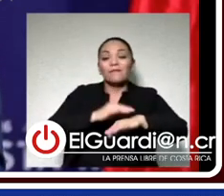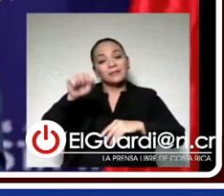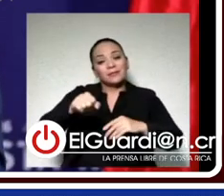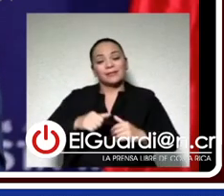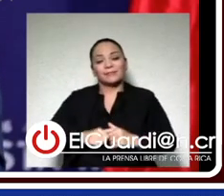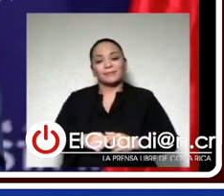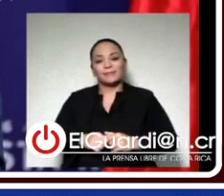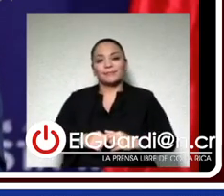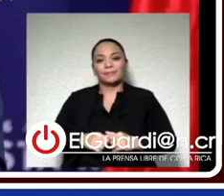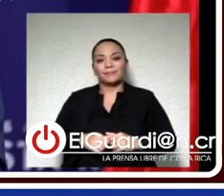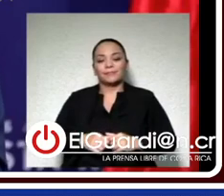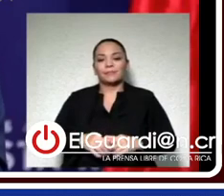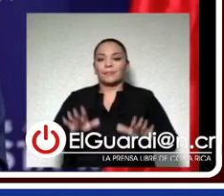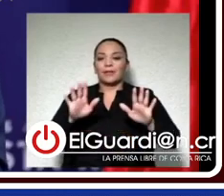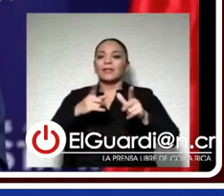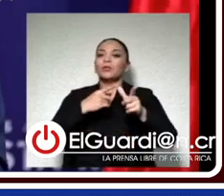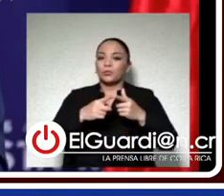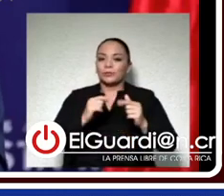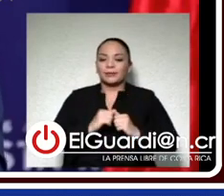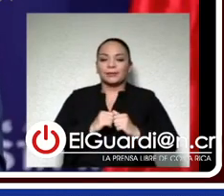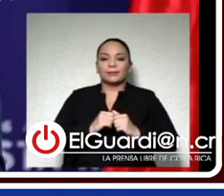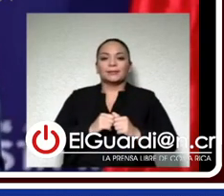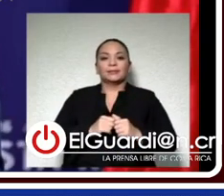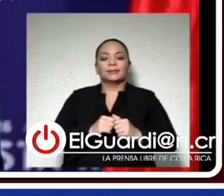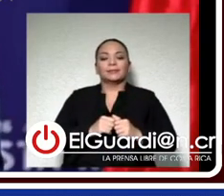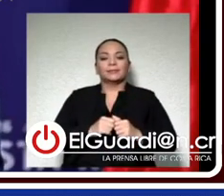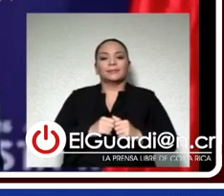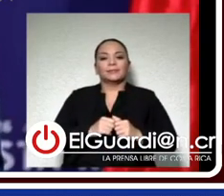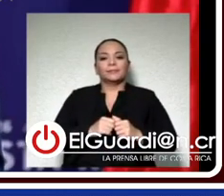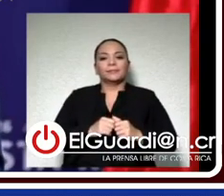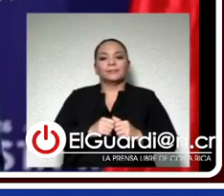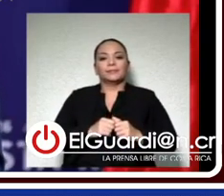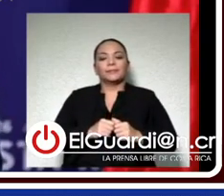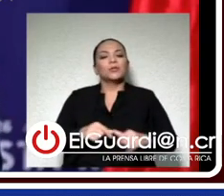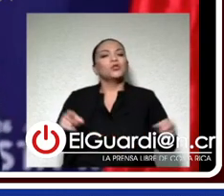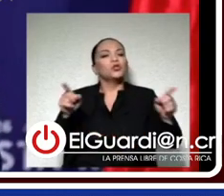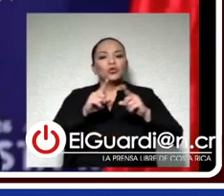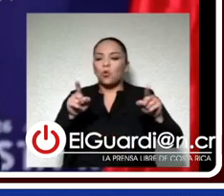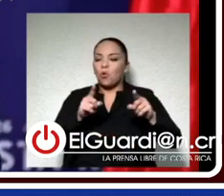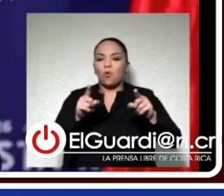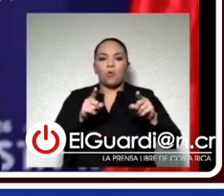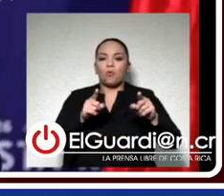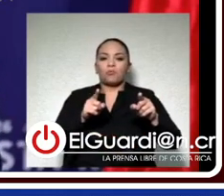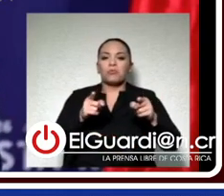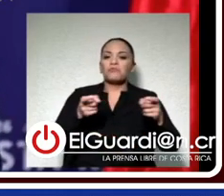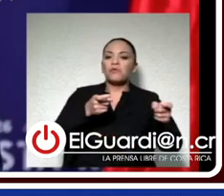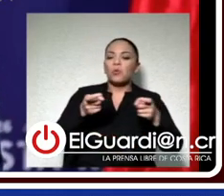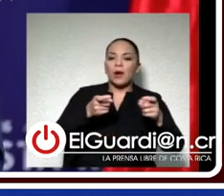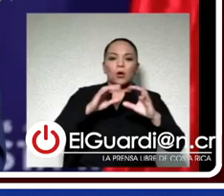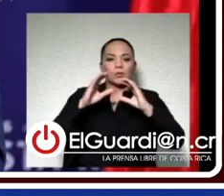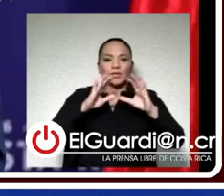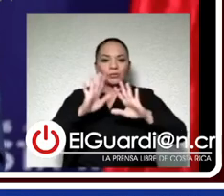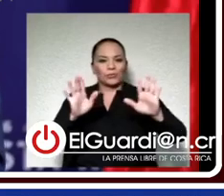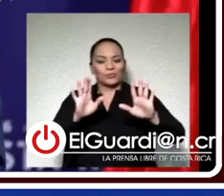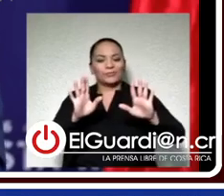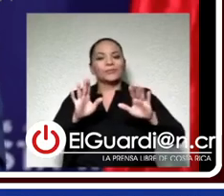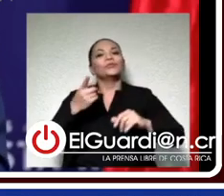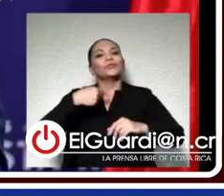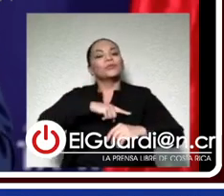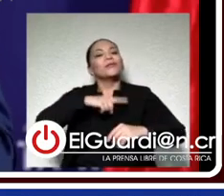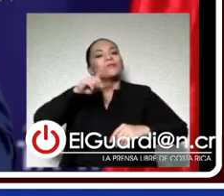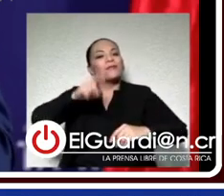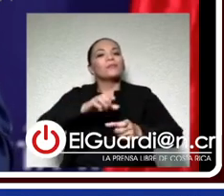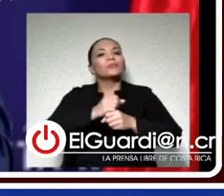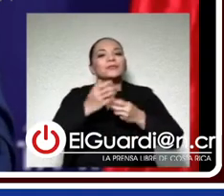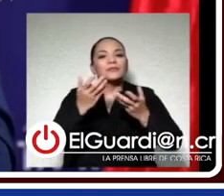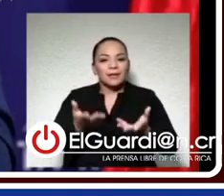Entonces, en lugar de regular la comunicación, lo que debemos hacer es, como lo tenemos que hacer